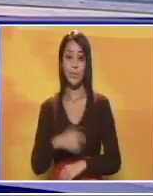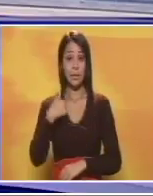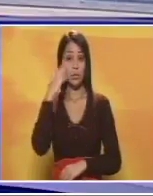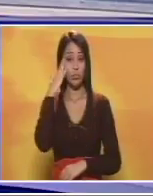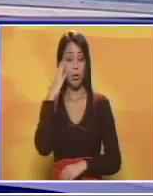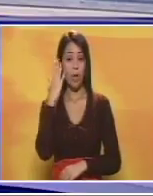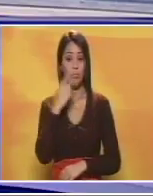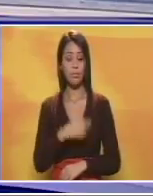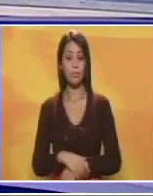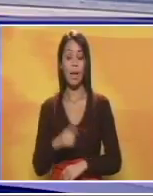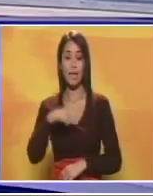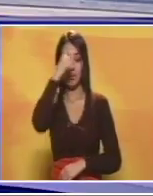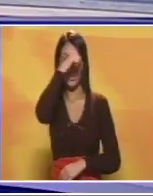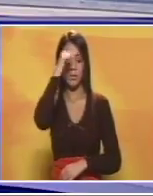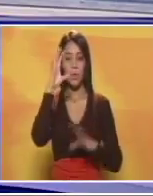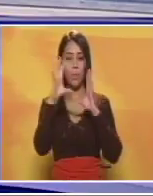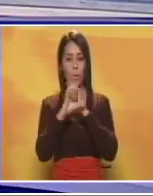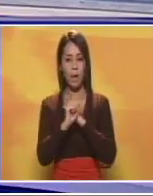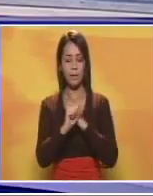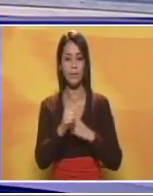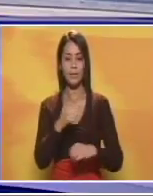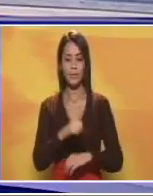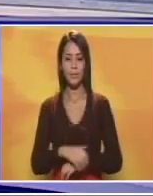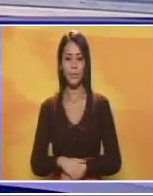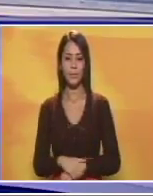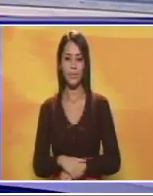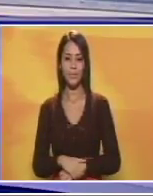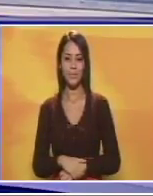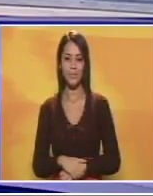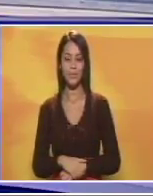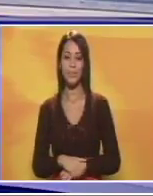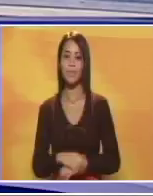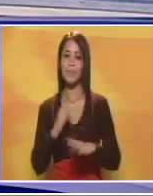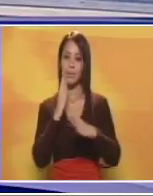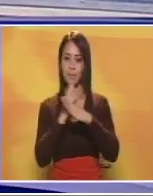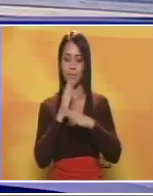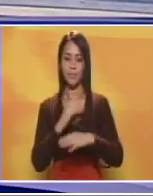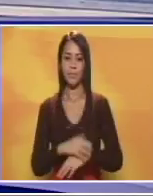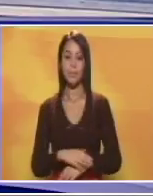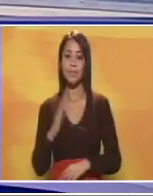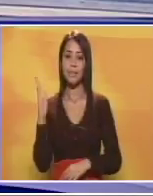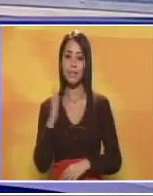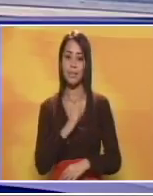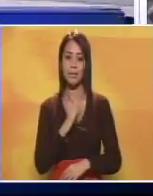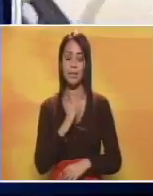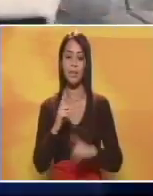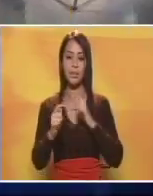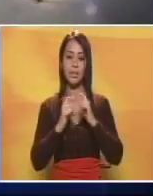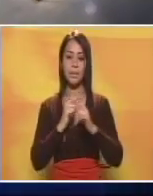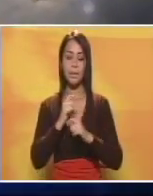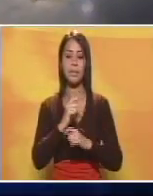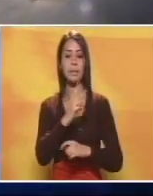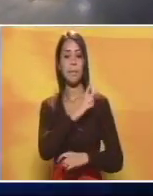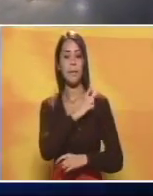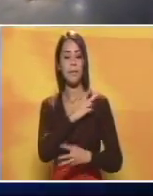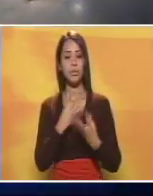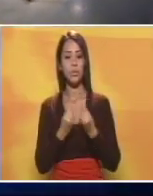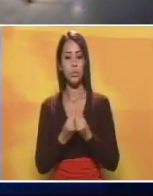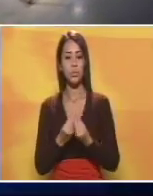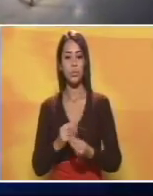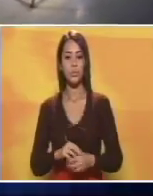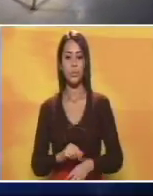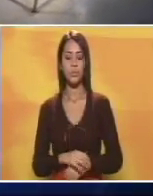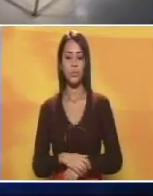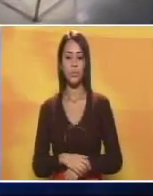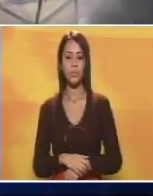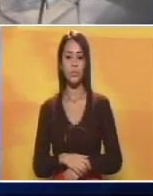saben, la cita es este domingo a las 10 de la noche. Los esperamos. Vamos a hacer una breve pausa y al regreso en Entrevista a Venevisión nos acompaña